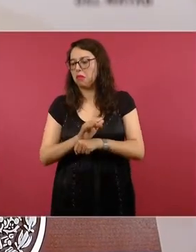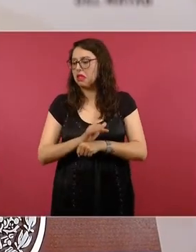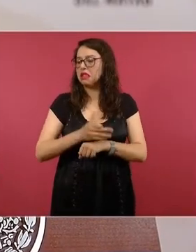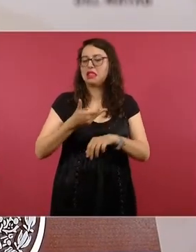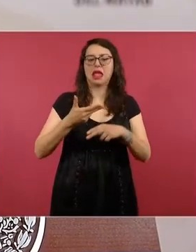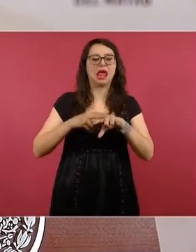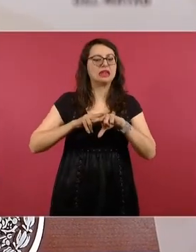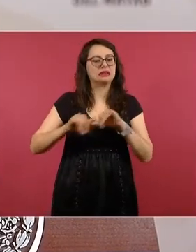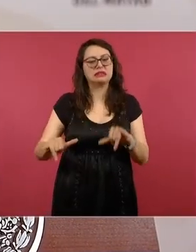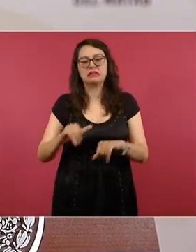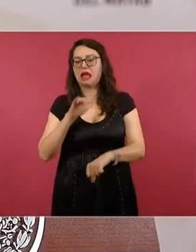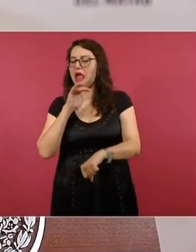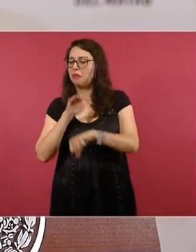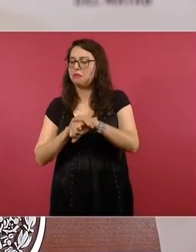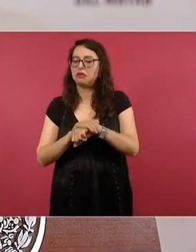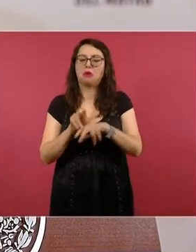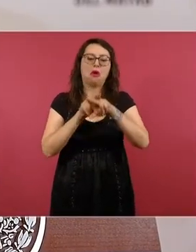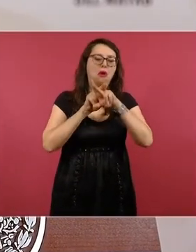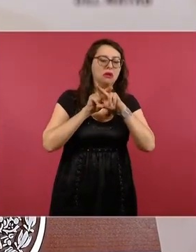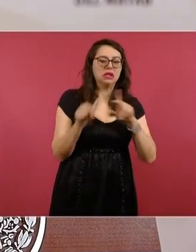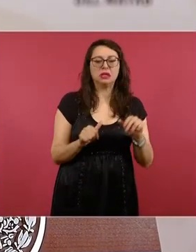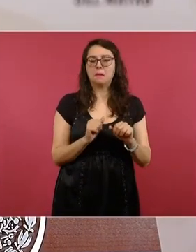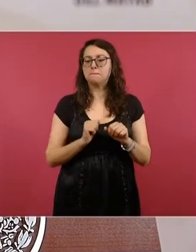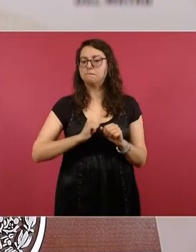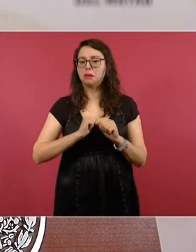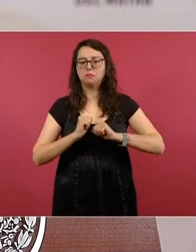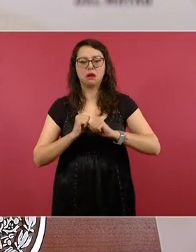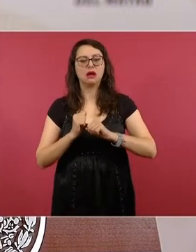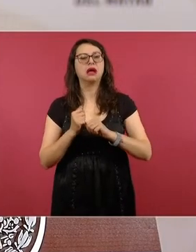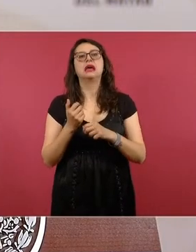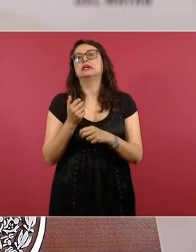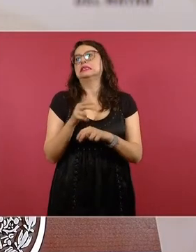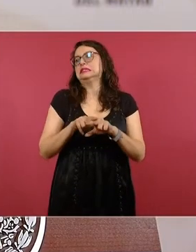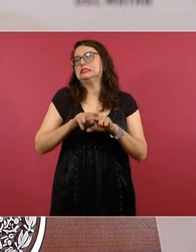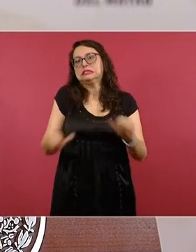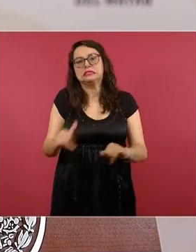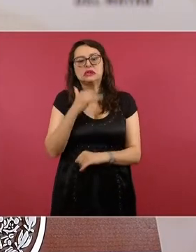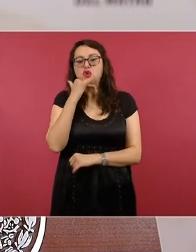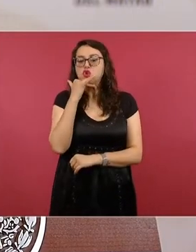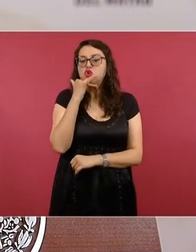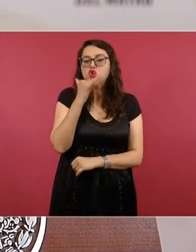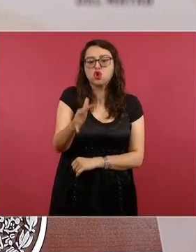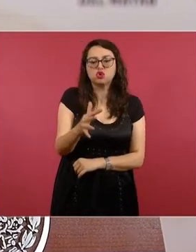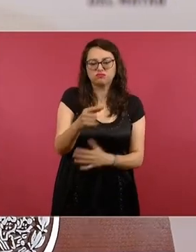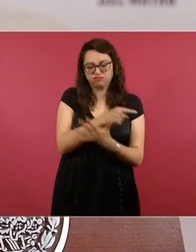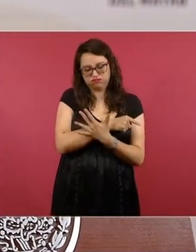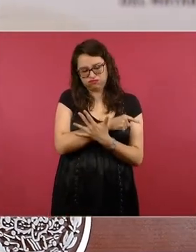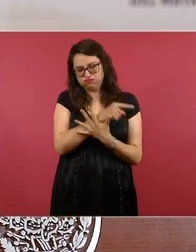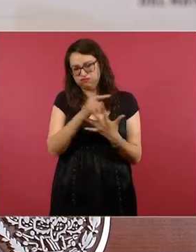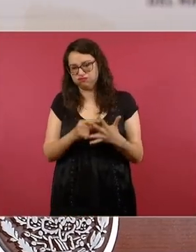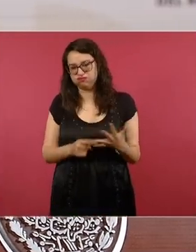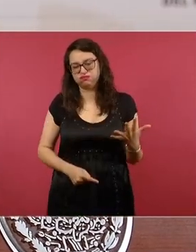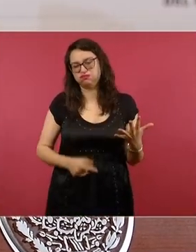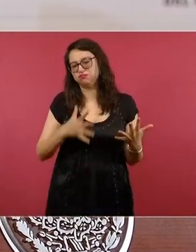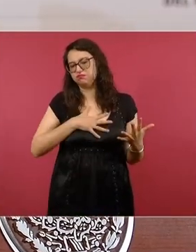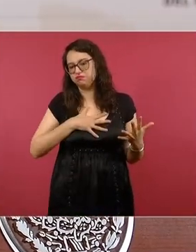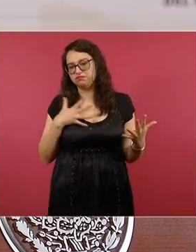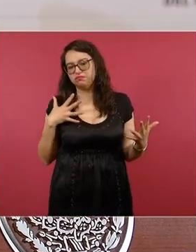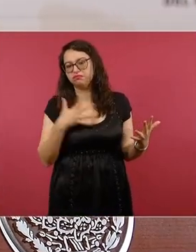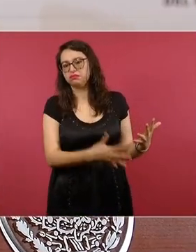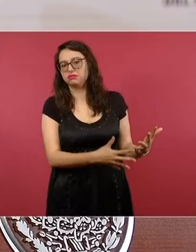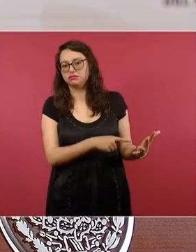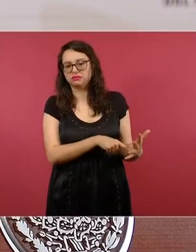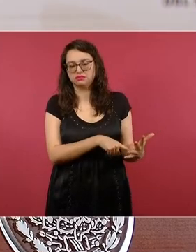amiguismo, influyentismo, corrupción, ninguna de esas lacras de la